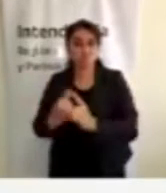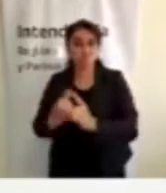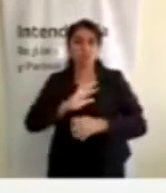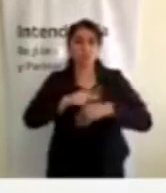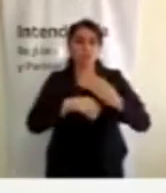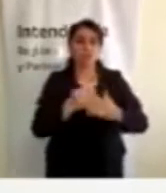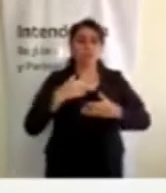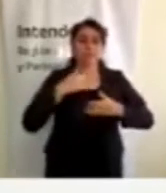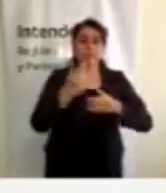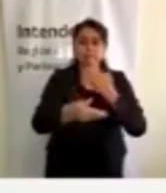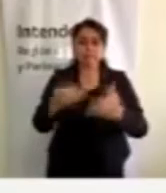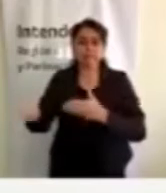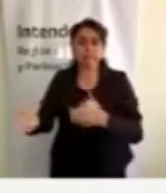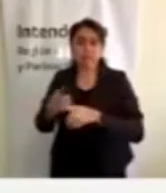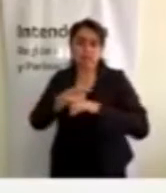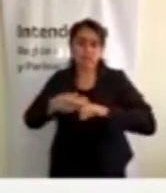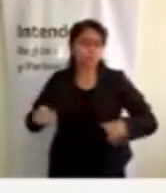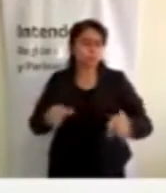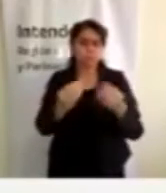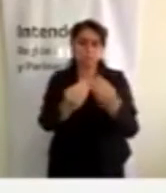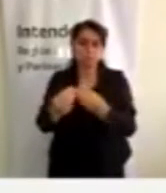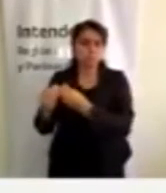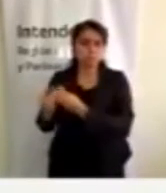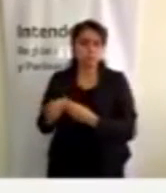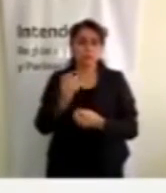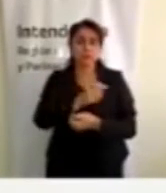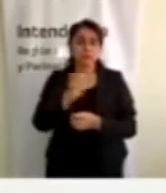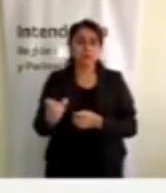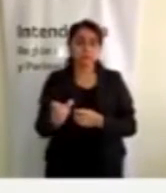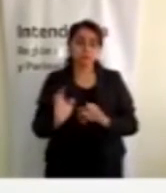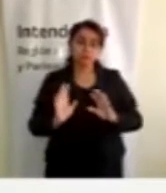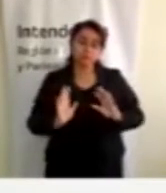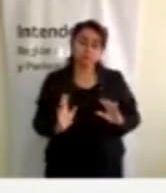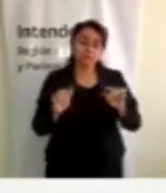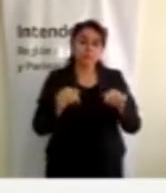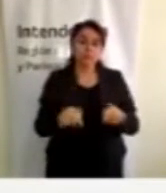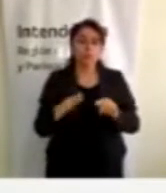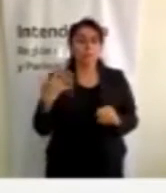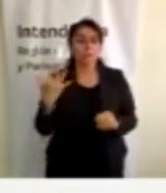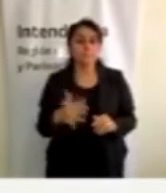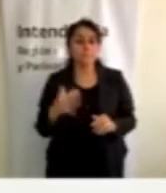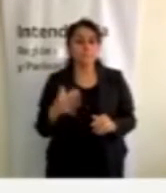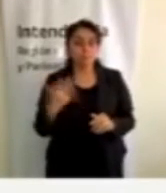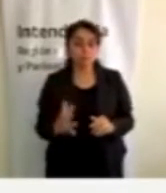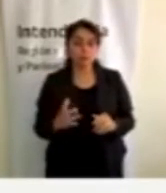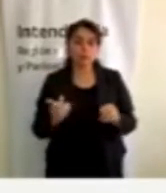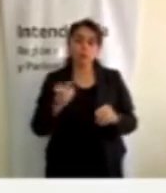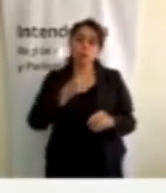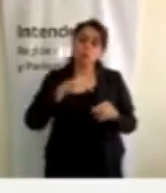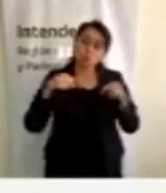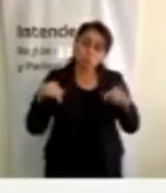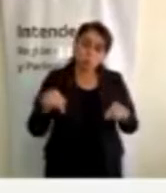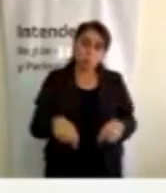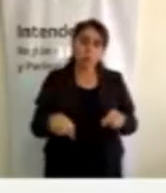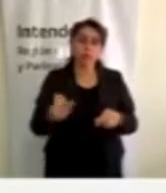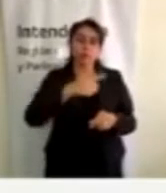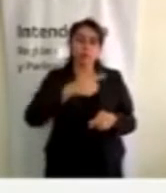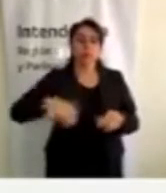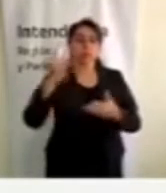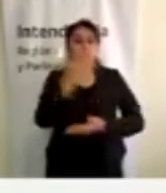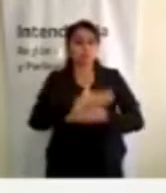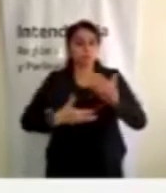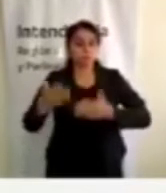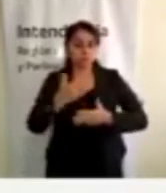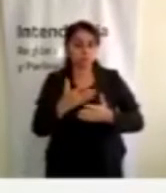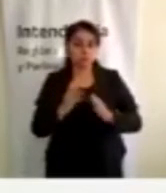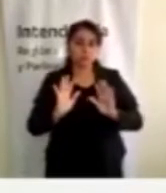puede contagiar a muchas personas. Es por eso tan importante hoy día que nos cuidemos.